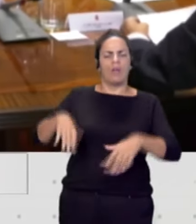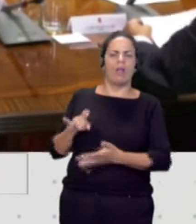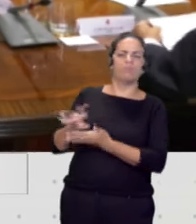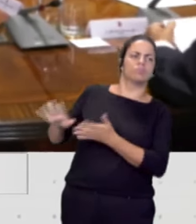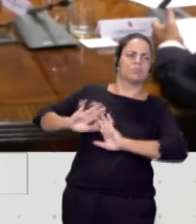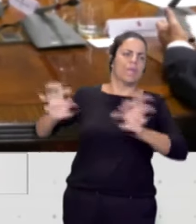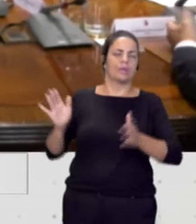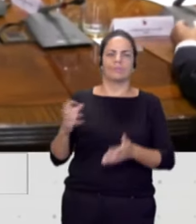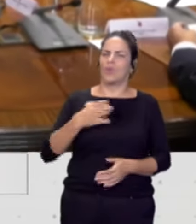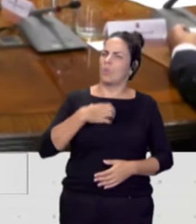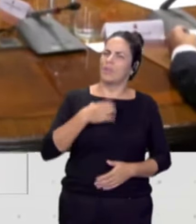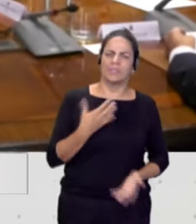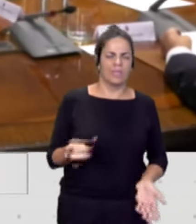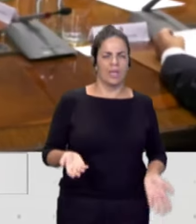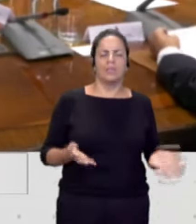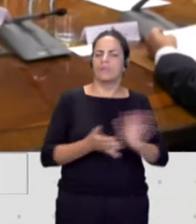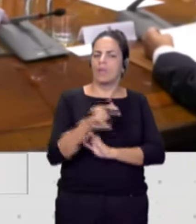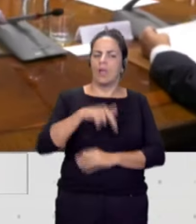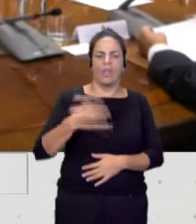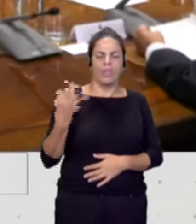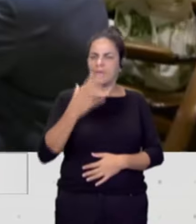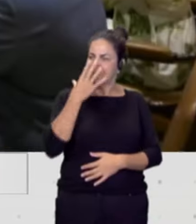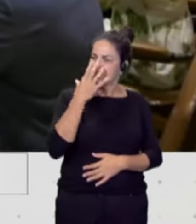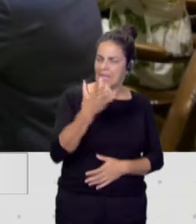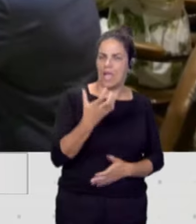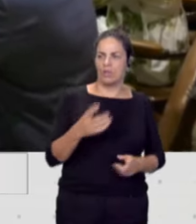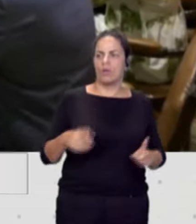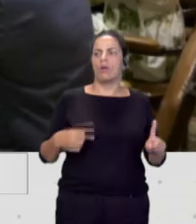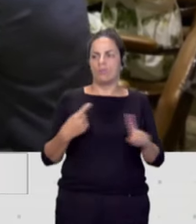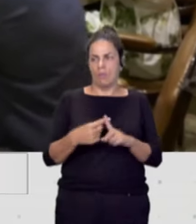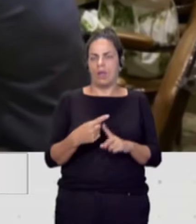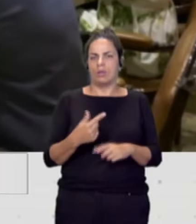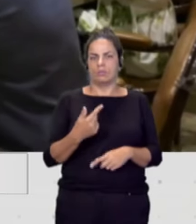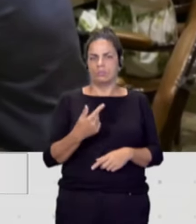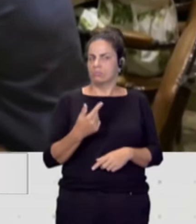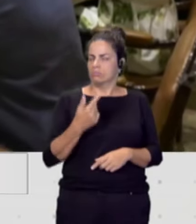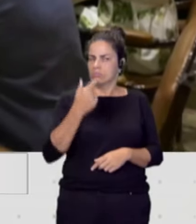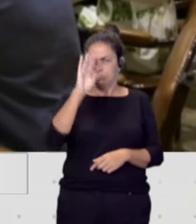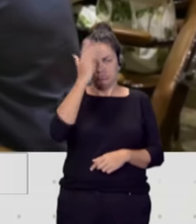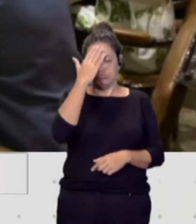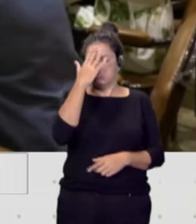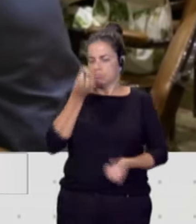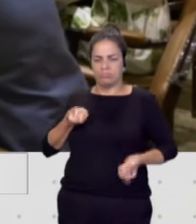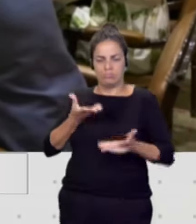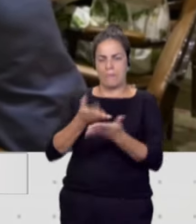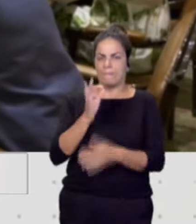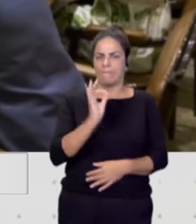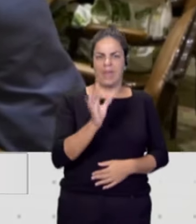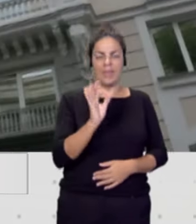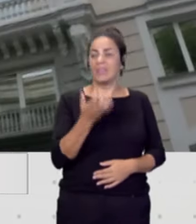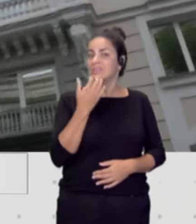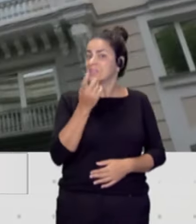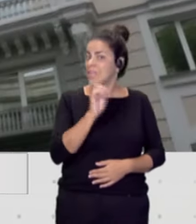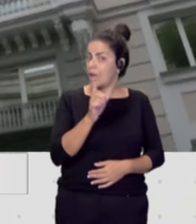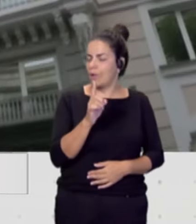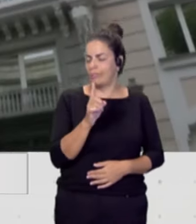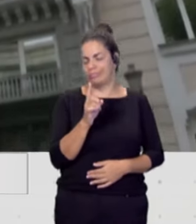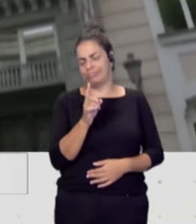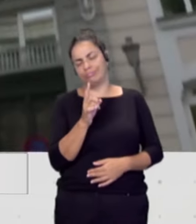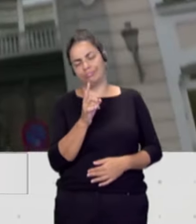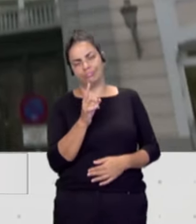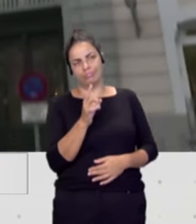o tratamos las cosas seriamente y decimos la verdad por delante, o si no, esto va mal. Lo que pasa es que yo sí